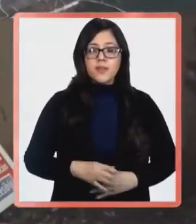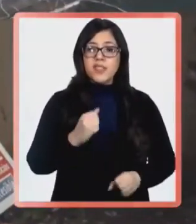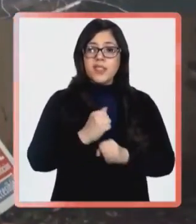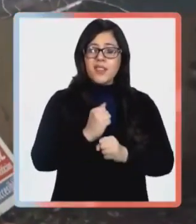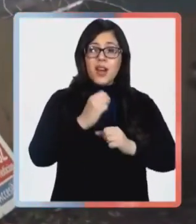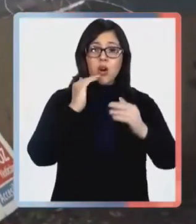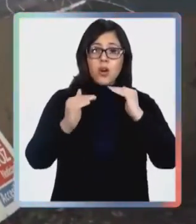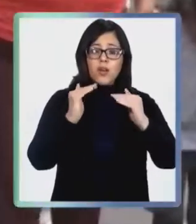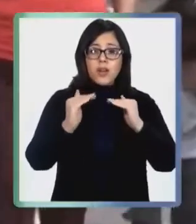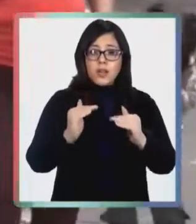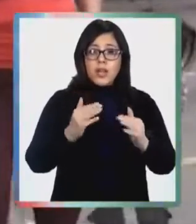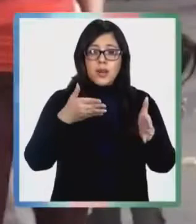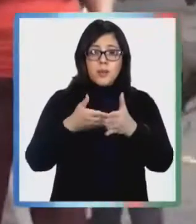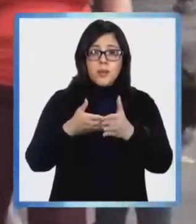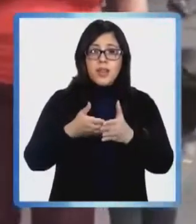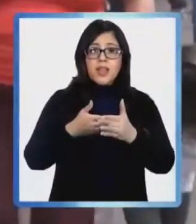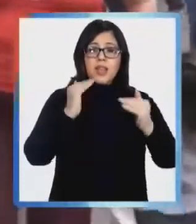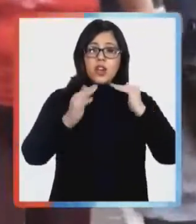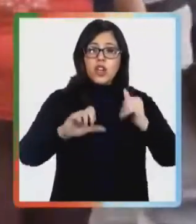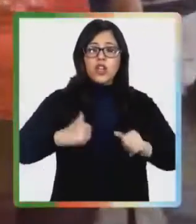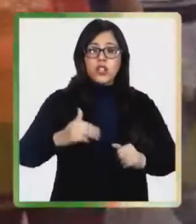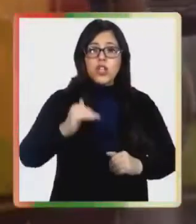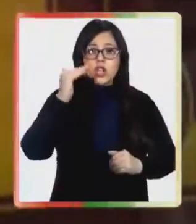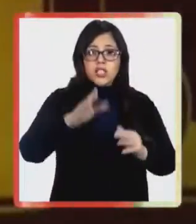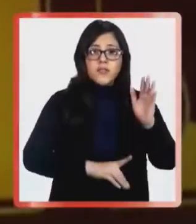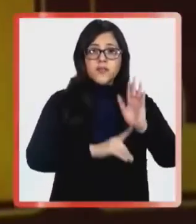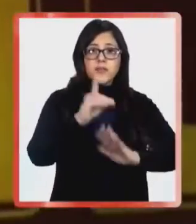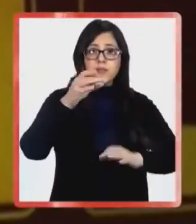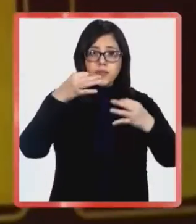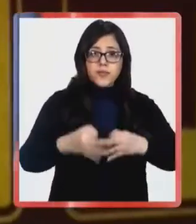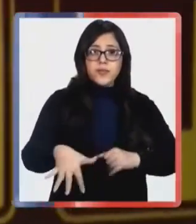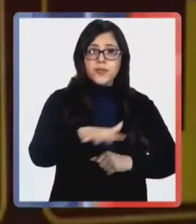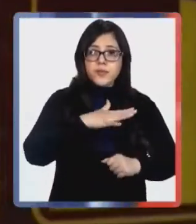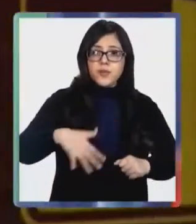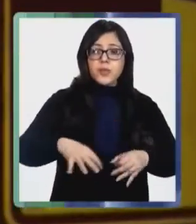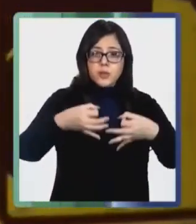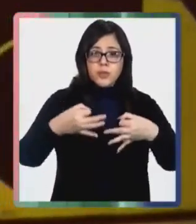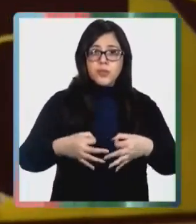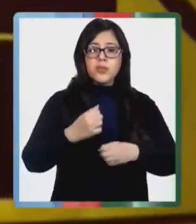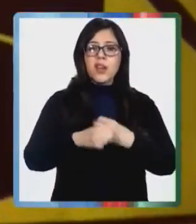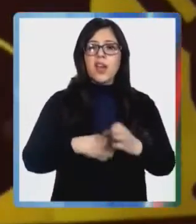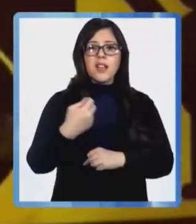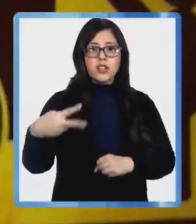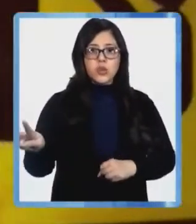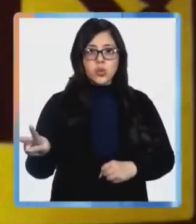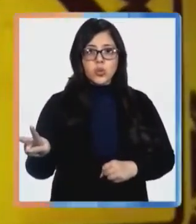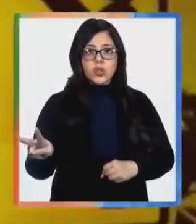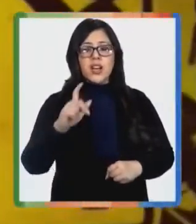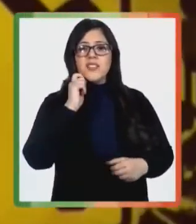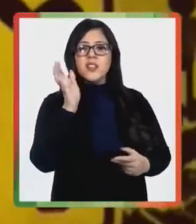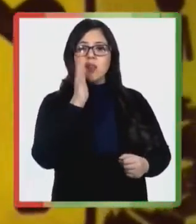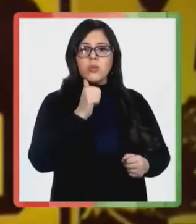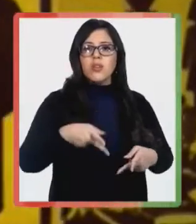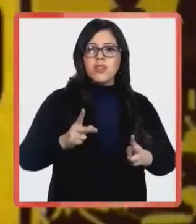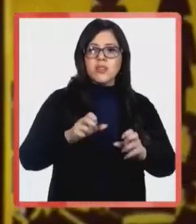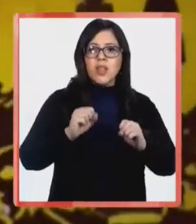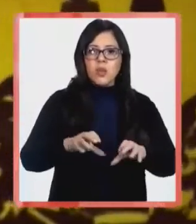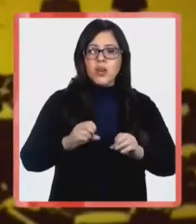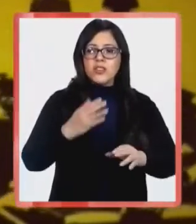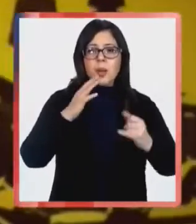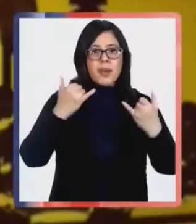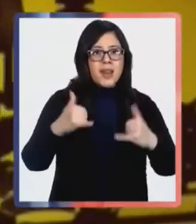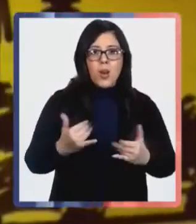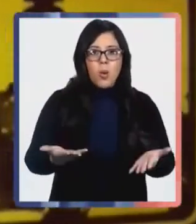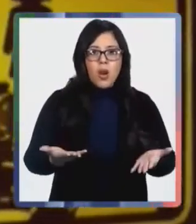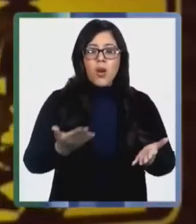debería existir el trabajo infantil impide que los niños y adolescentes se desarrollen en un ambiente acorde a su edad los priva del